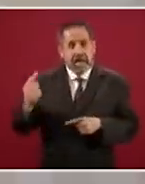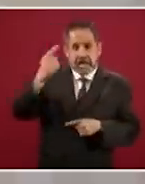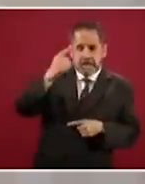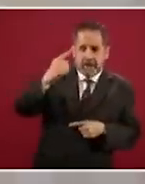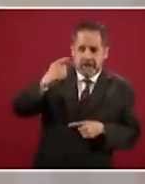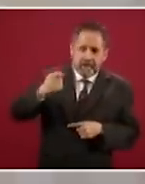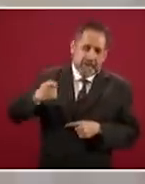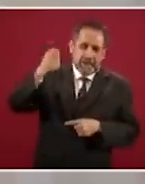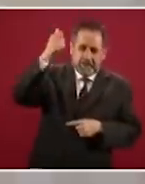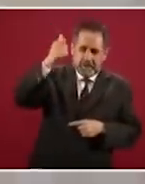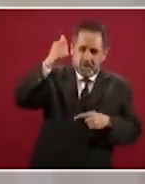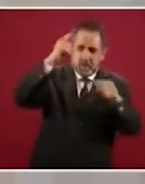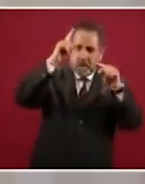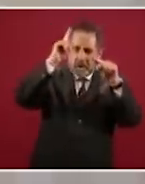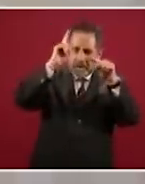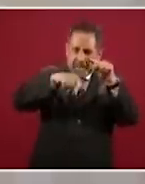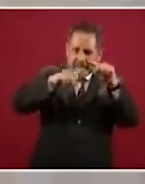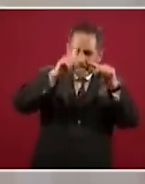Primero.